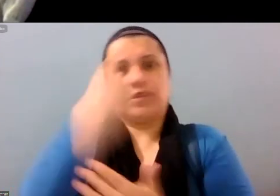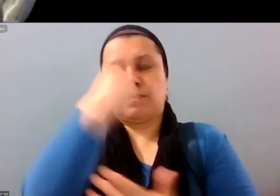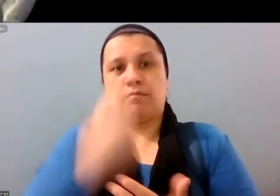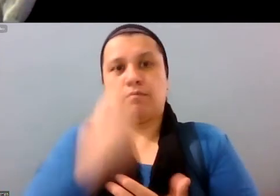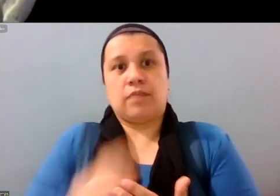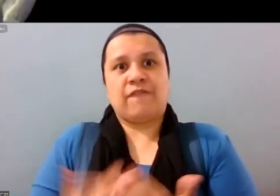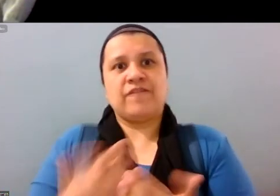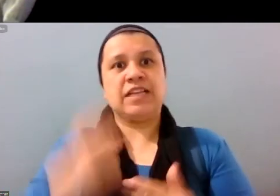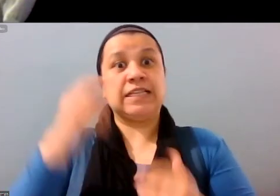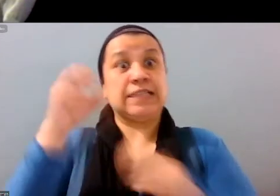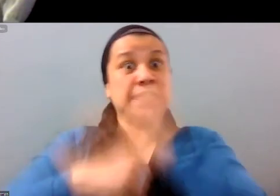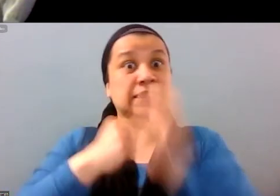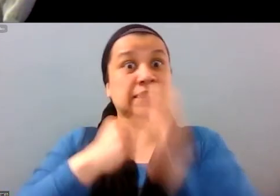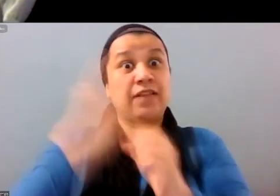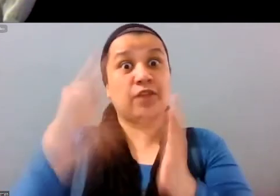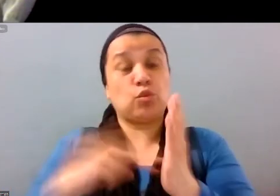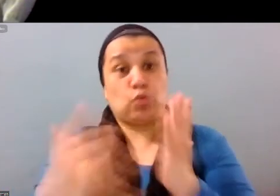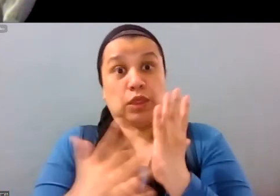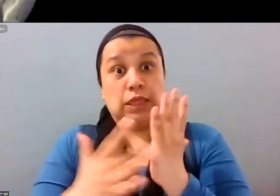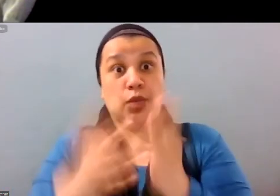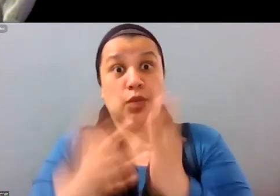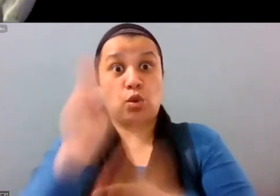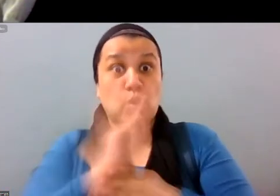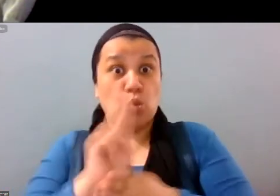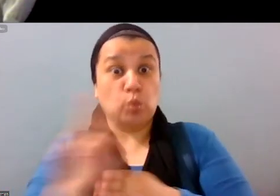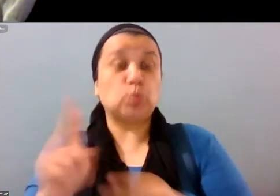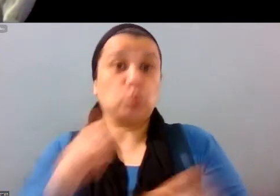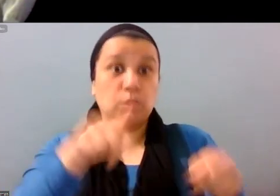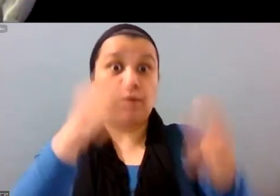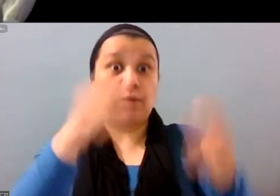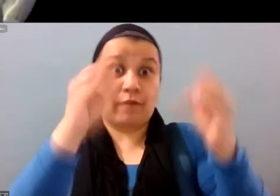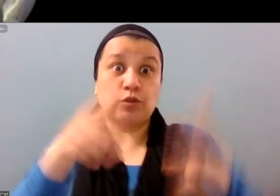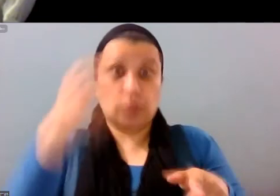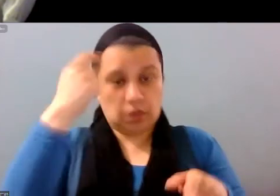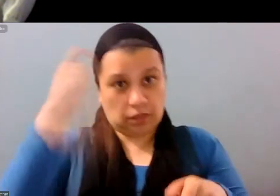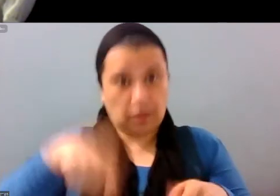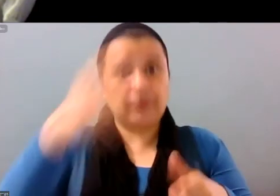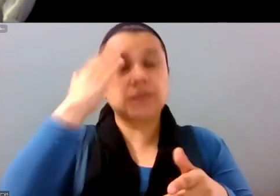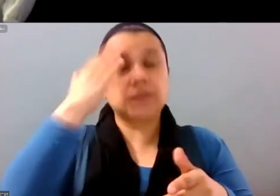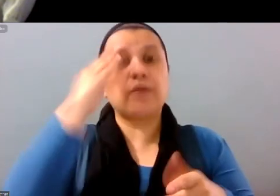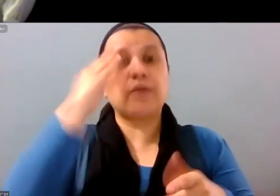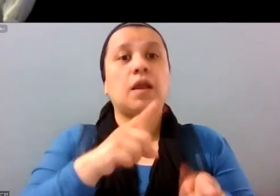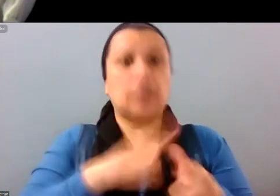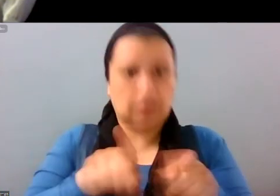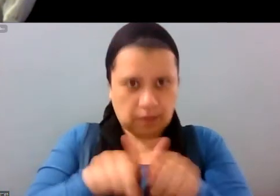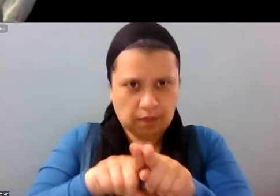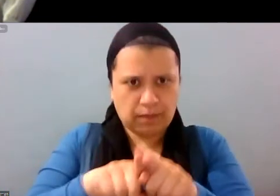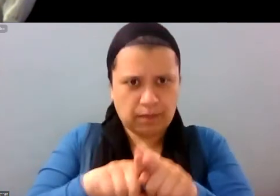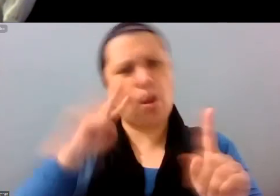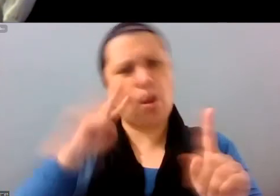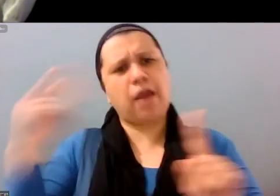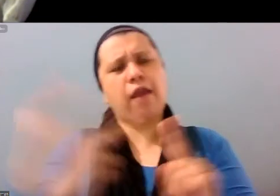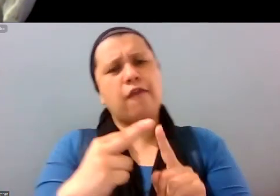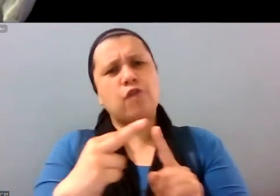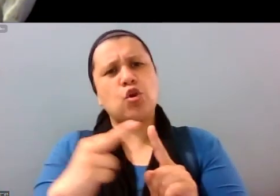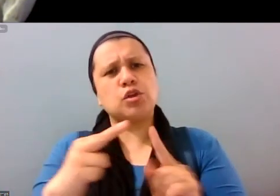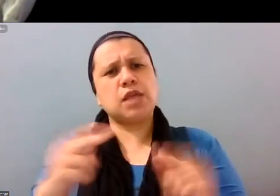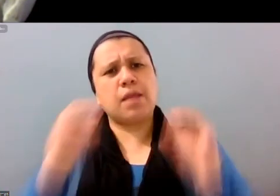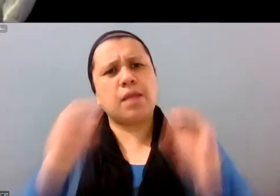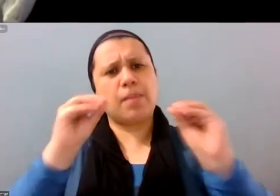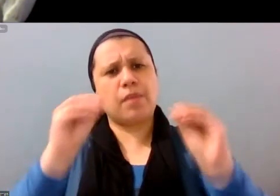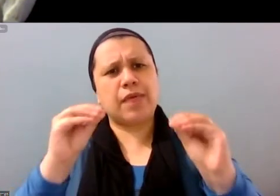en el uso de tecnología en el aprovechamiento de las diferentes en el enfoque pedagógico por habilidades para desarrollar habilidades